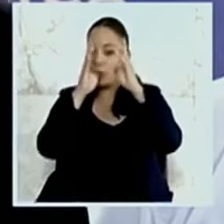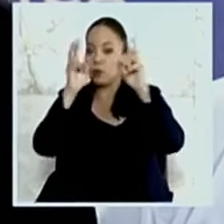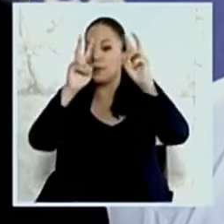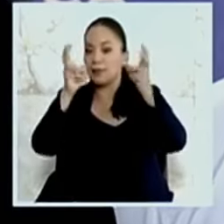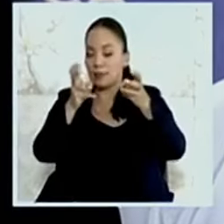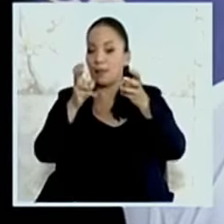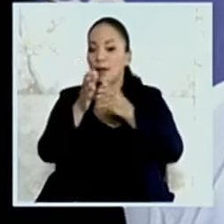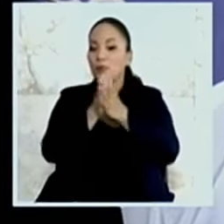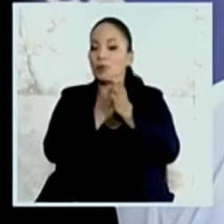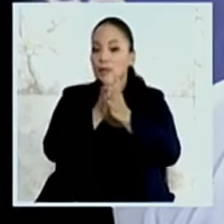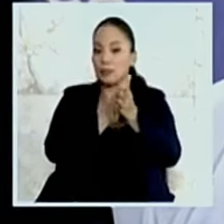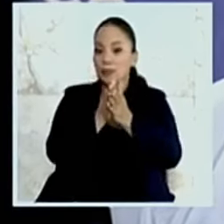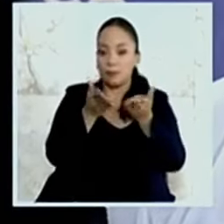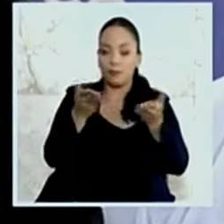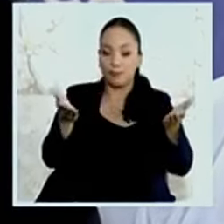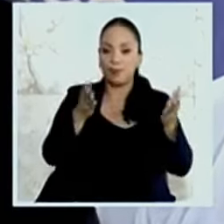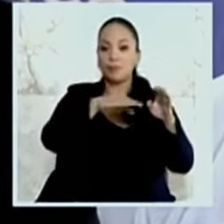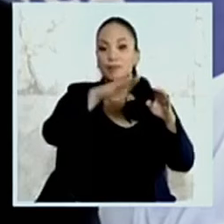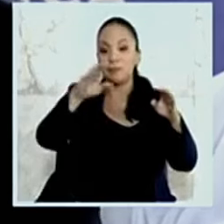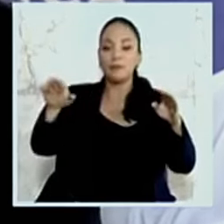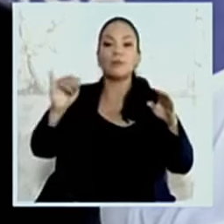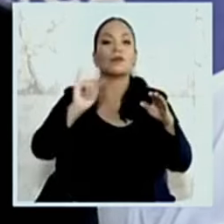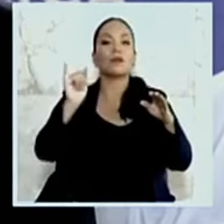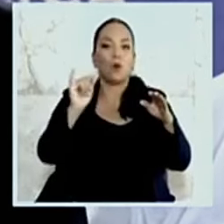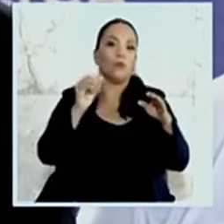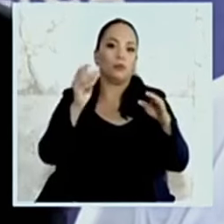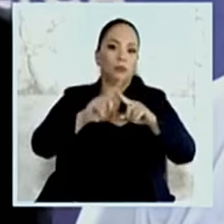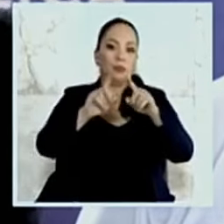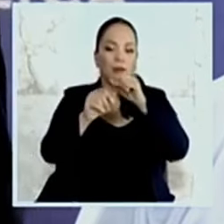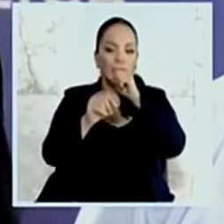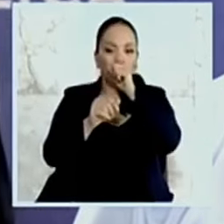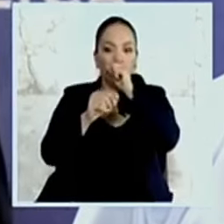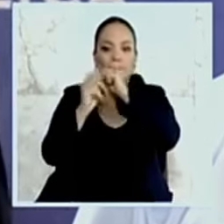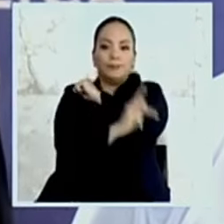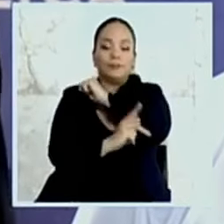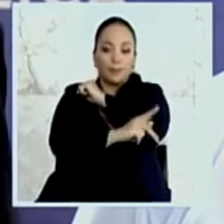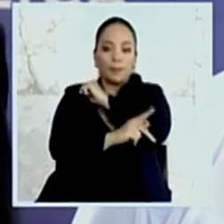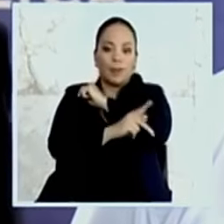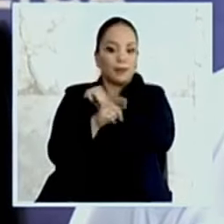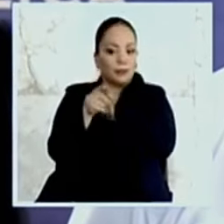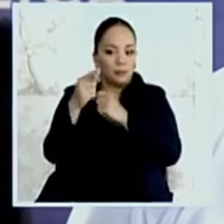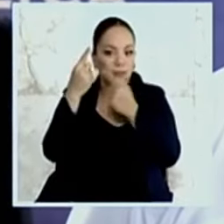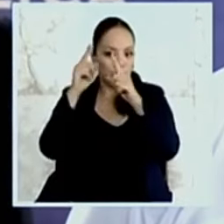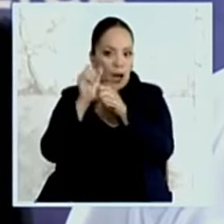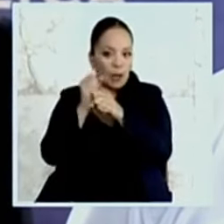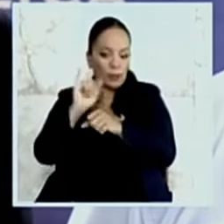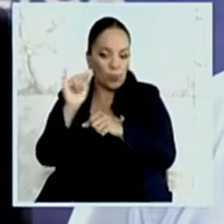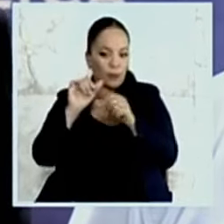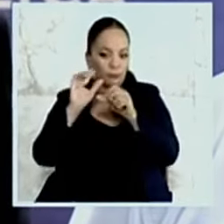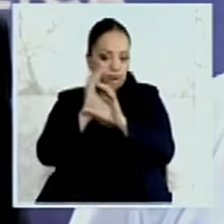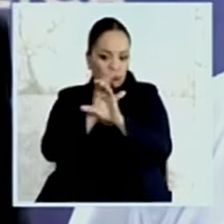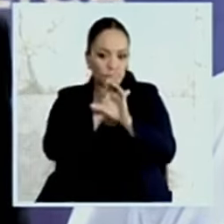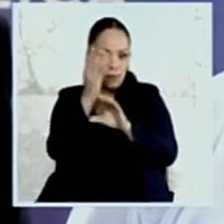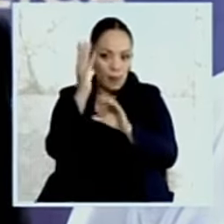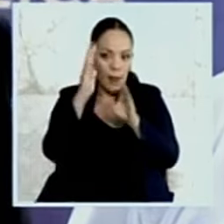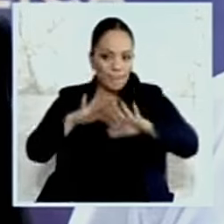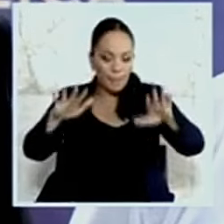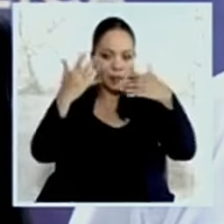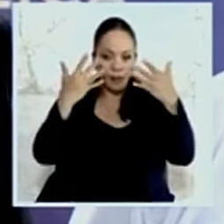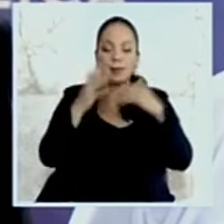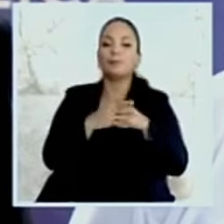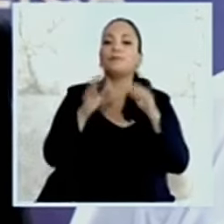de los recursos marinos, como hacen muchísimos países de manera sostenible, es importante para